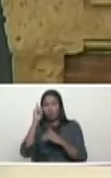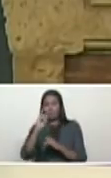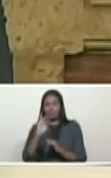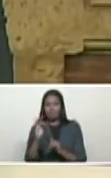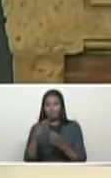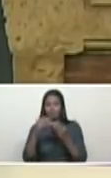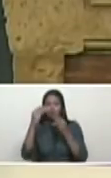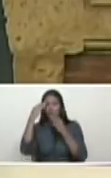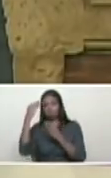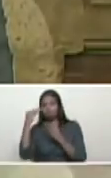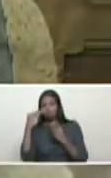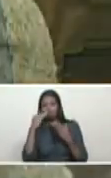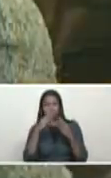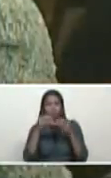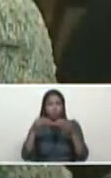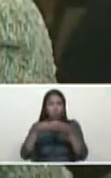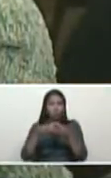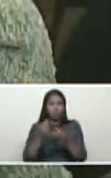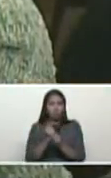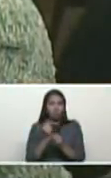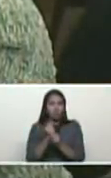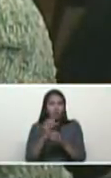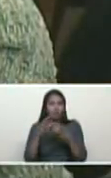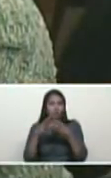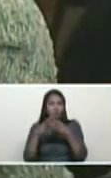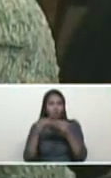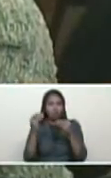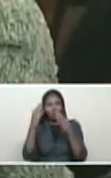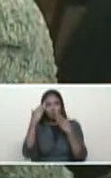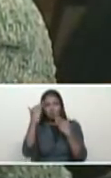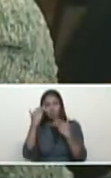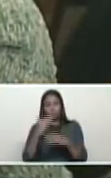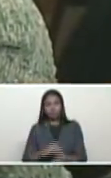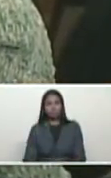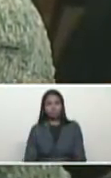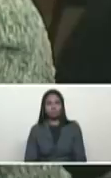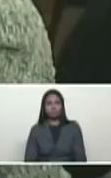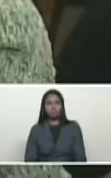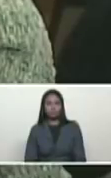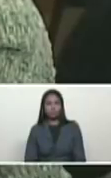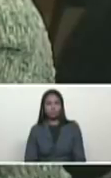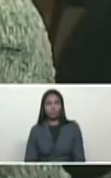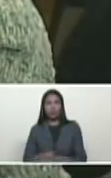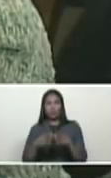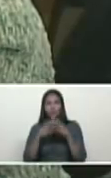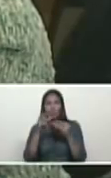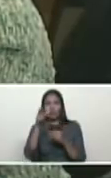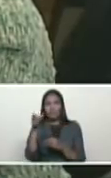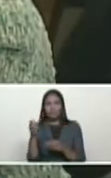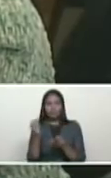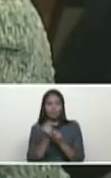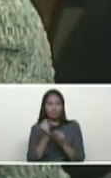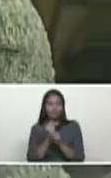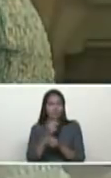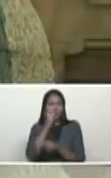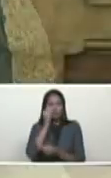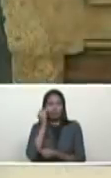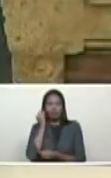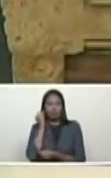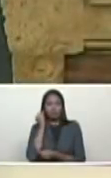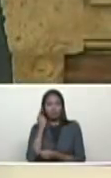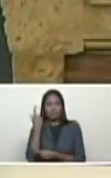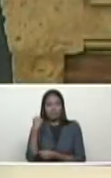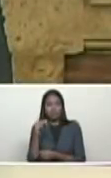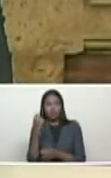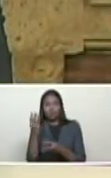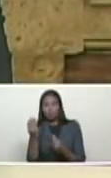poder electoral a los rectores rectores a todo el personal de trabajadores trabajadoras ha tenido